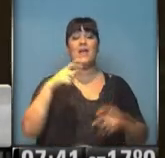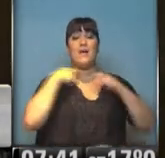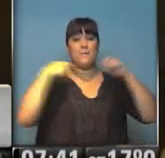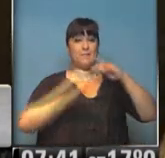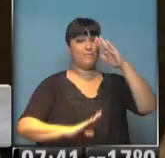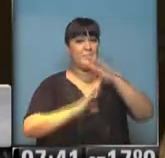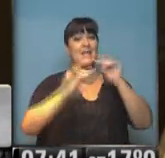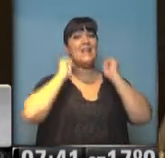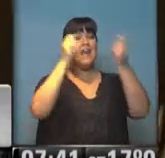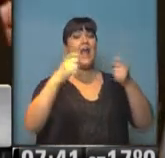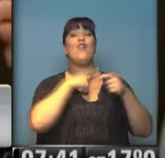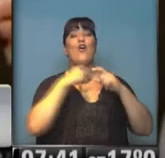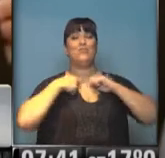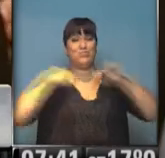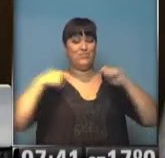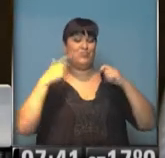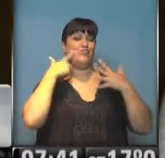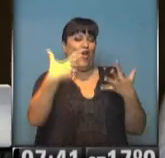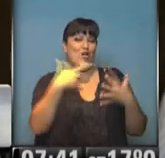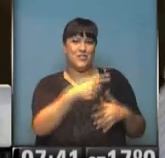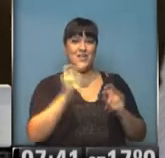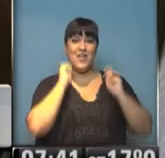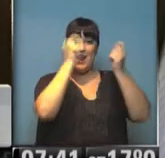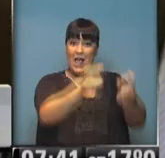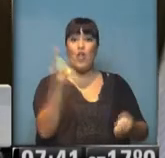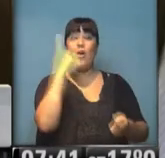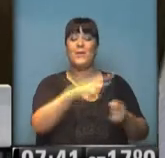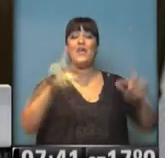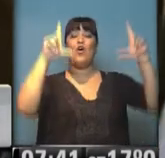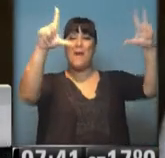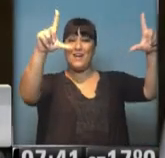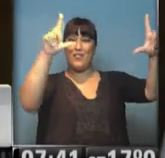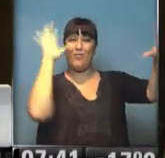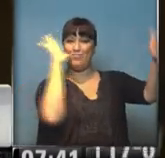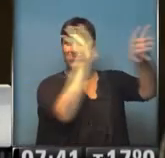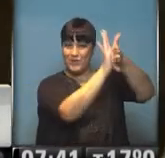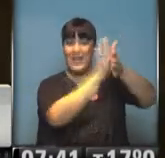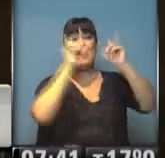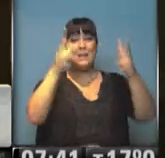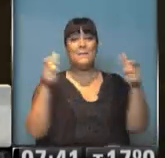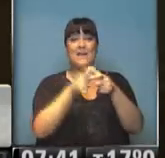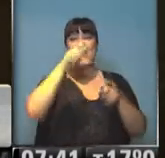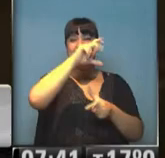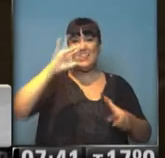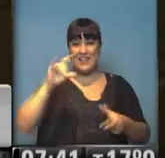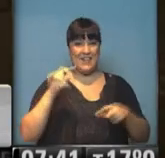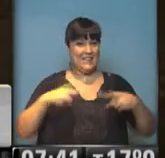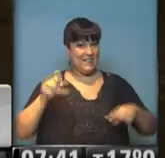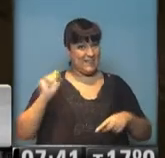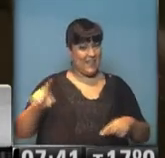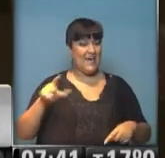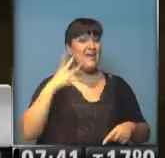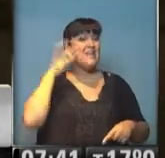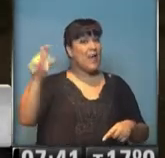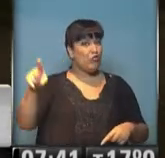un pañuelo el clásico de las abuelas de plaza de mayo pero estaba encuadrado en un marco también le entregó un cd de música compuesta por ignacio oído y